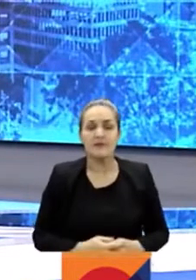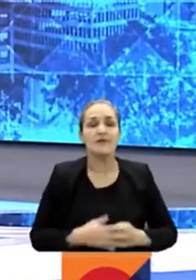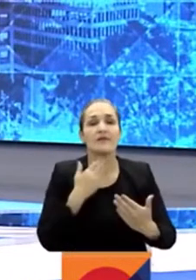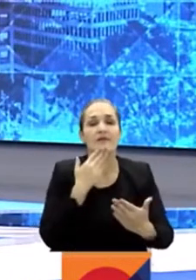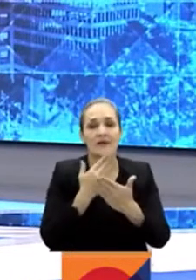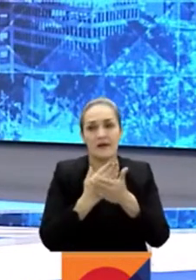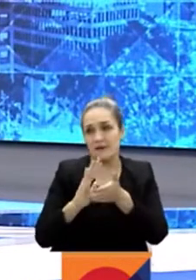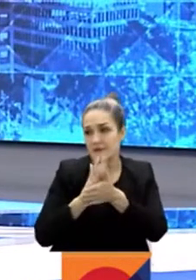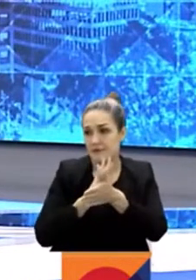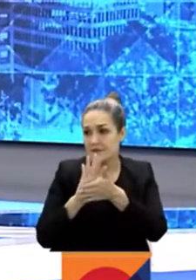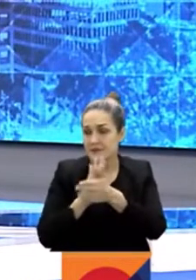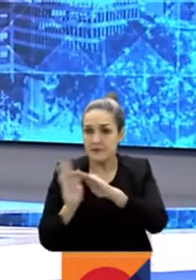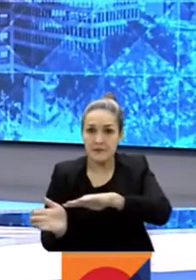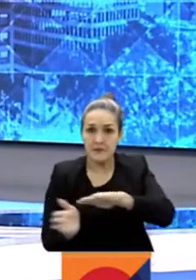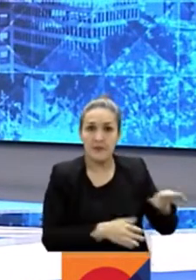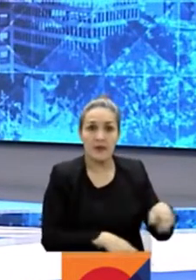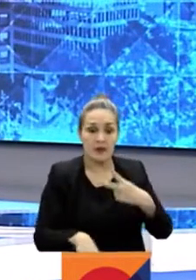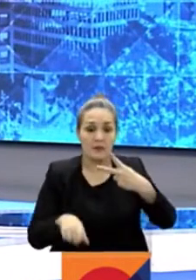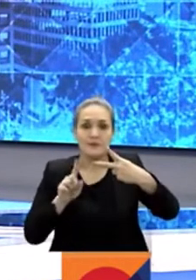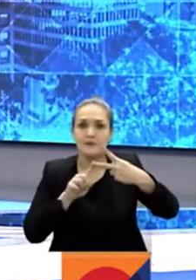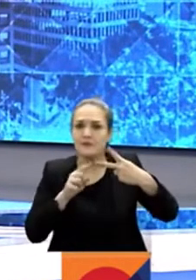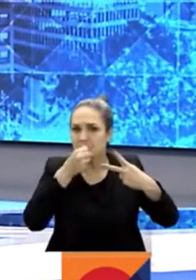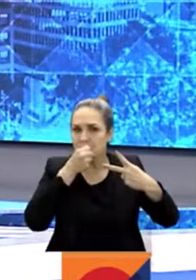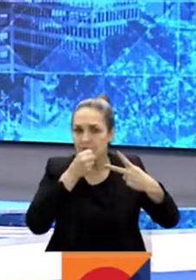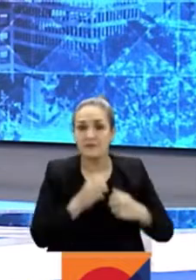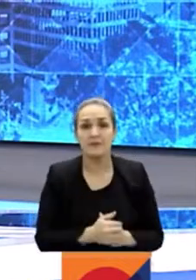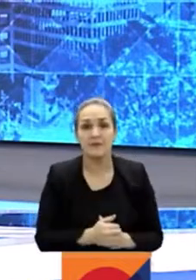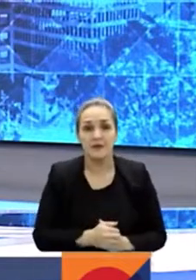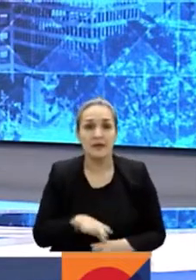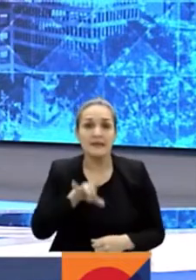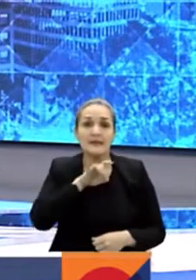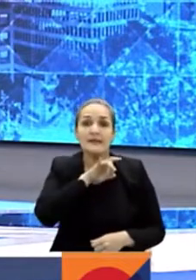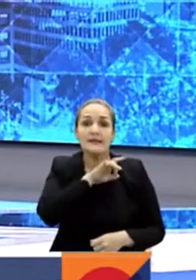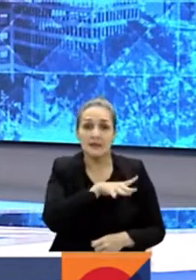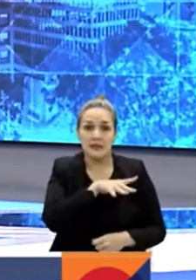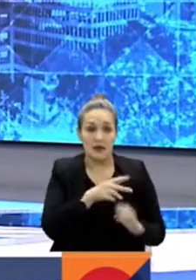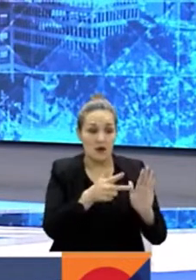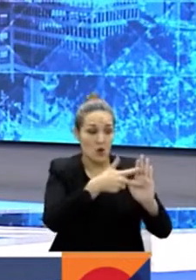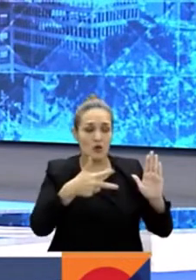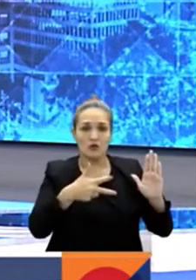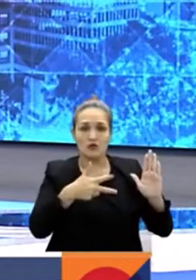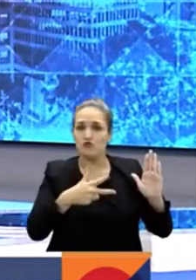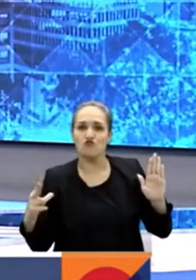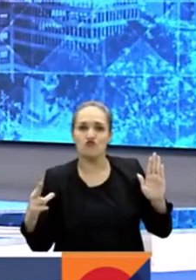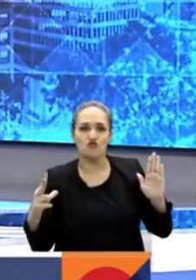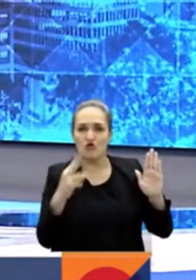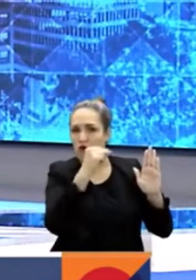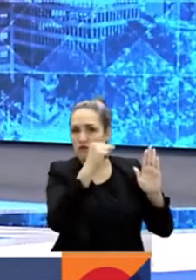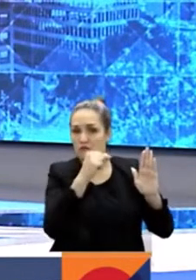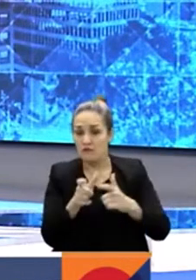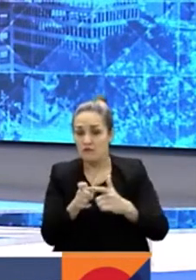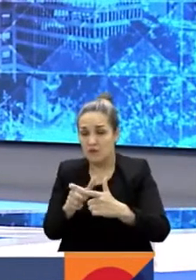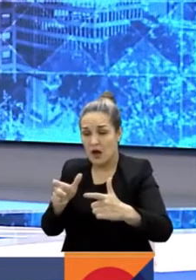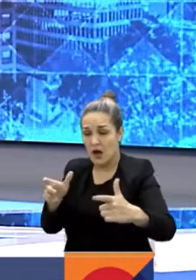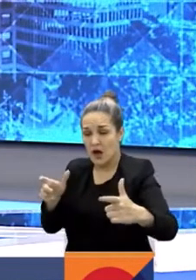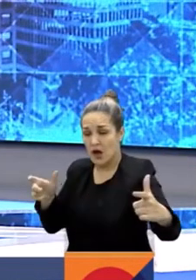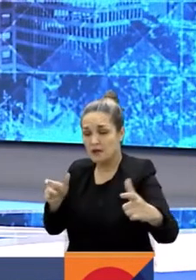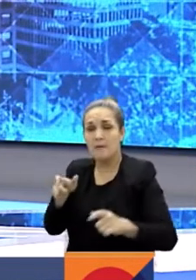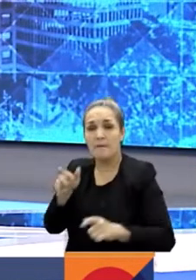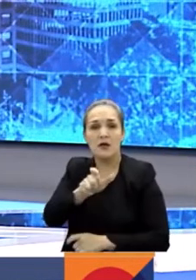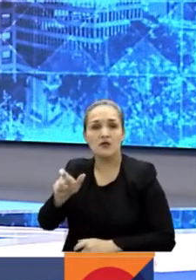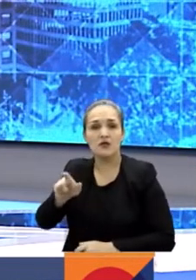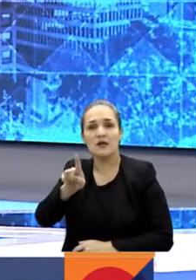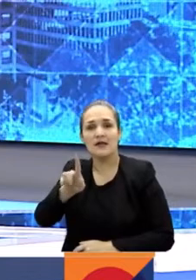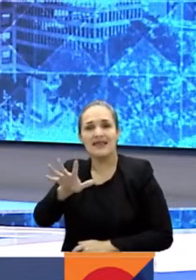Gracias, Alejandro. Y la segunda noticia, el no está ganando en Chile. 15 millones de personas estuvieron habilitadas para